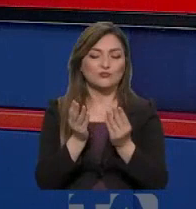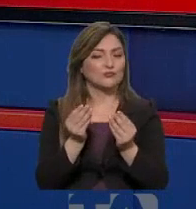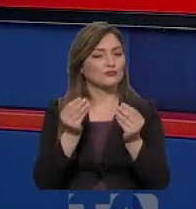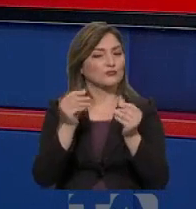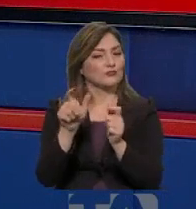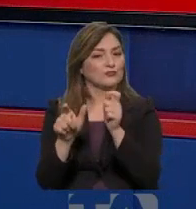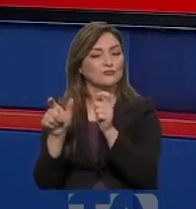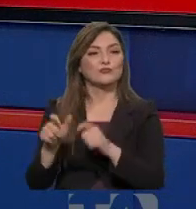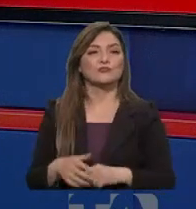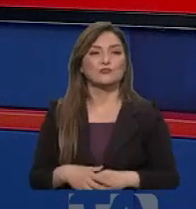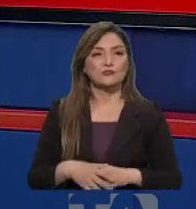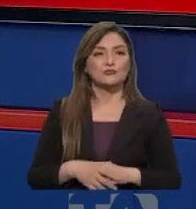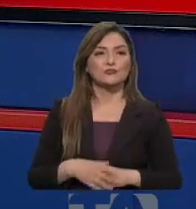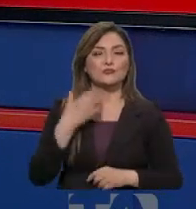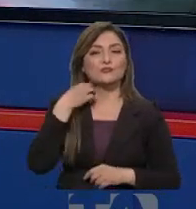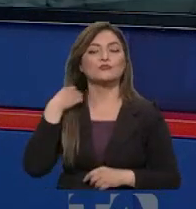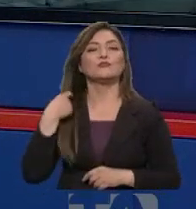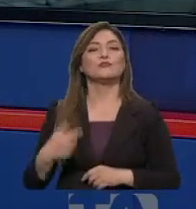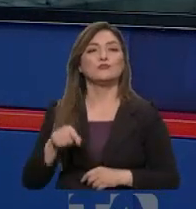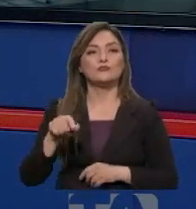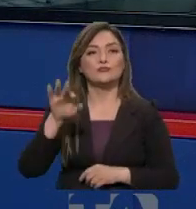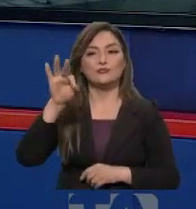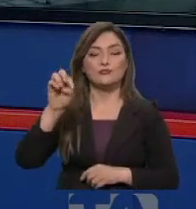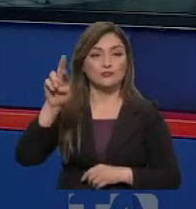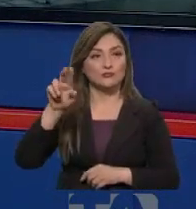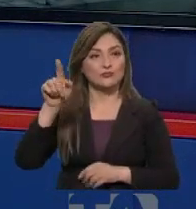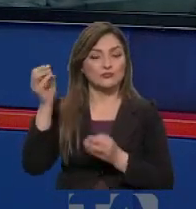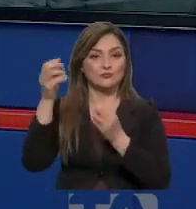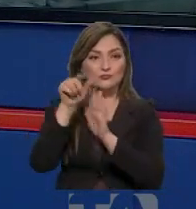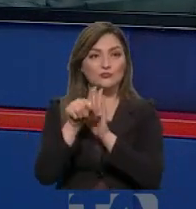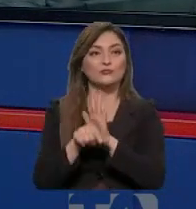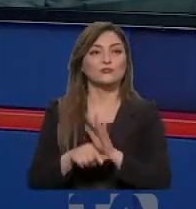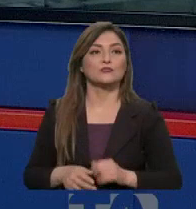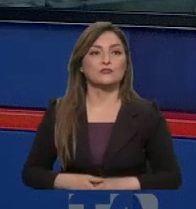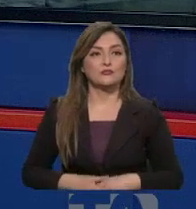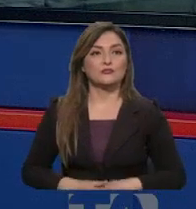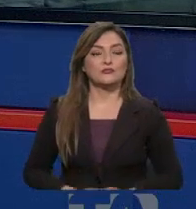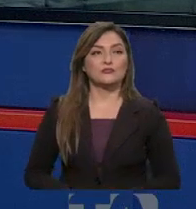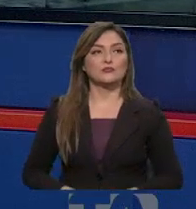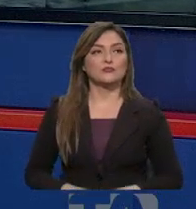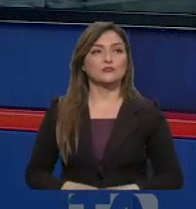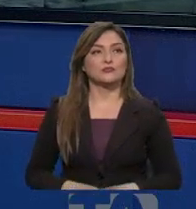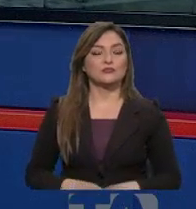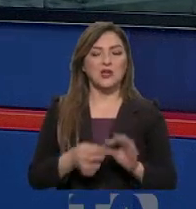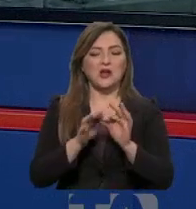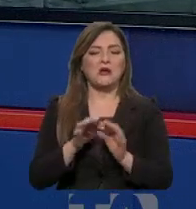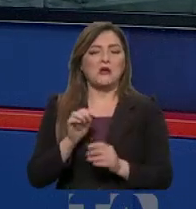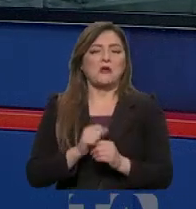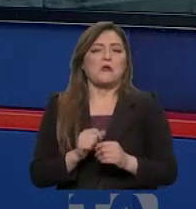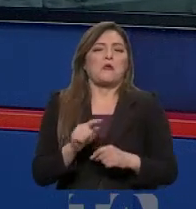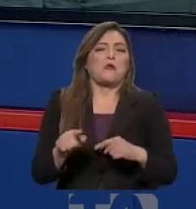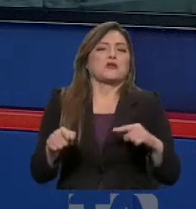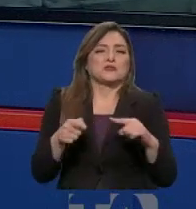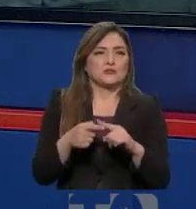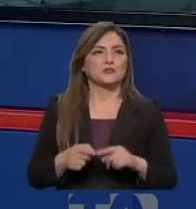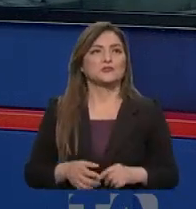calidad a sus clientes. Fernanda Ceballos se encuentra en el lugar para comentarnos cuánto realizaron estos arreglos. Te vamos a dar